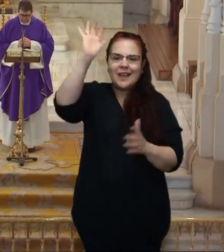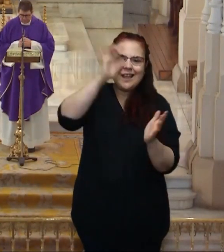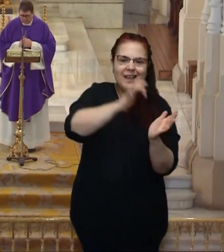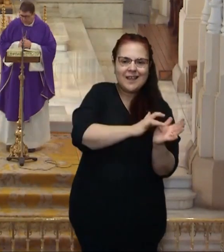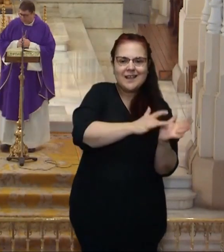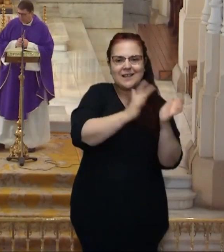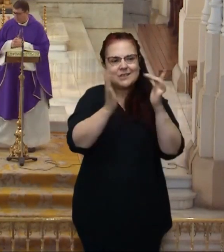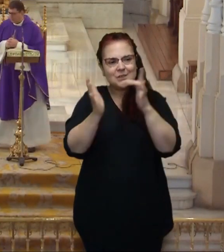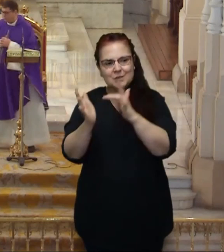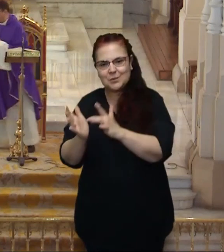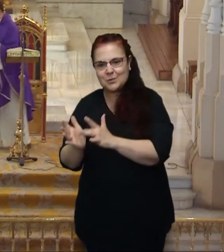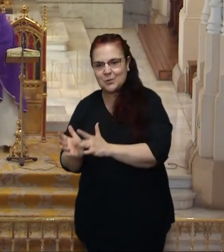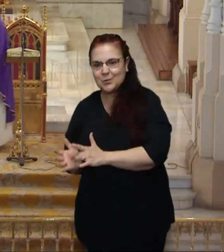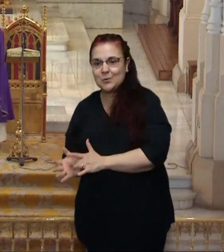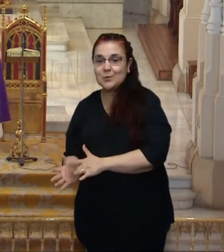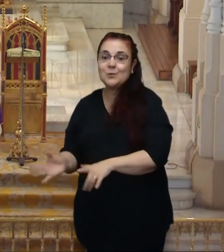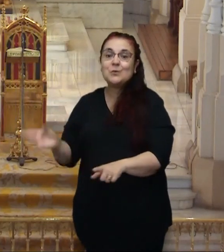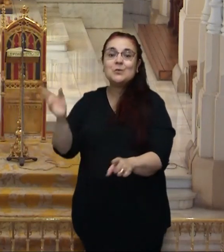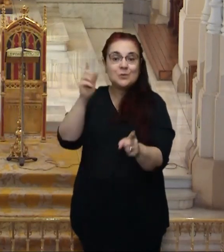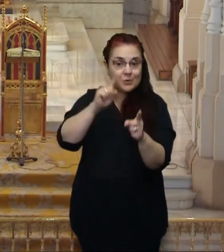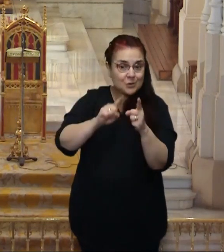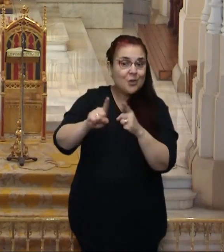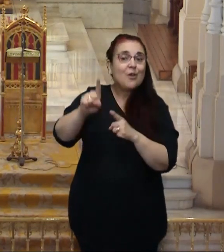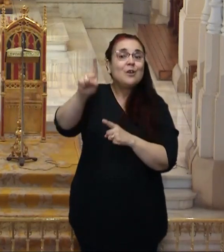Señor Jesús,